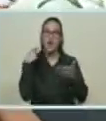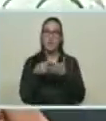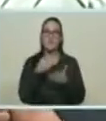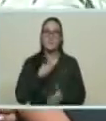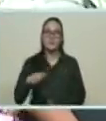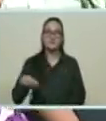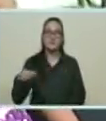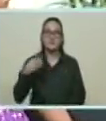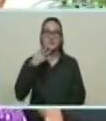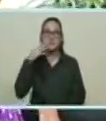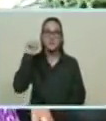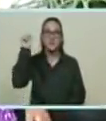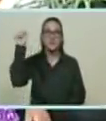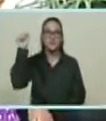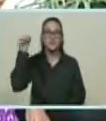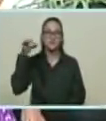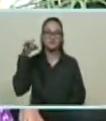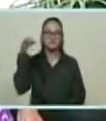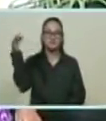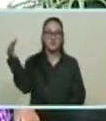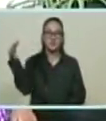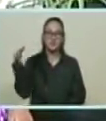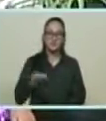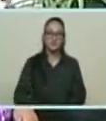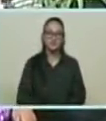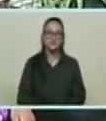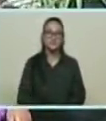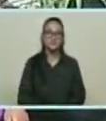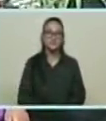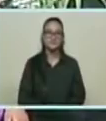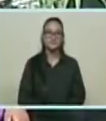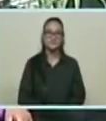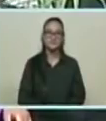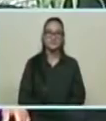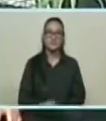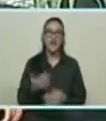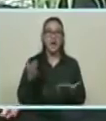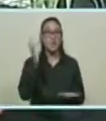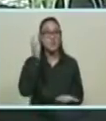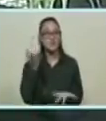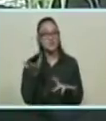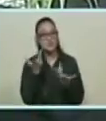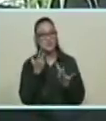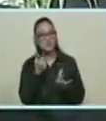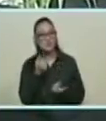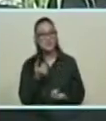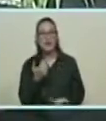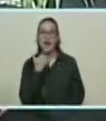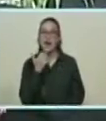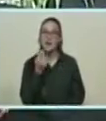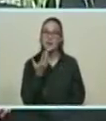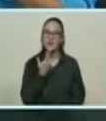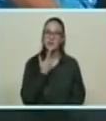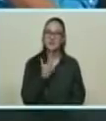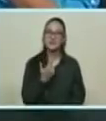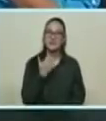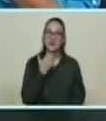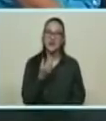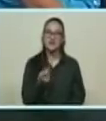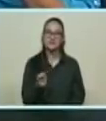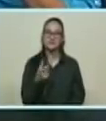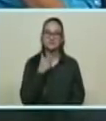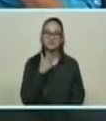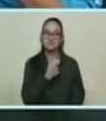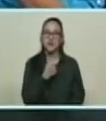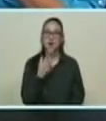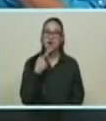presidente Nicolás Maduro. Y le doy la palabra, presidente, a Rosángela, que quería transmitir algún mensaje